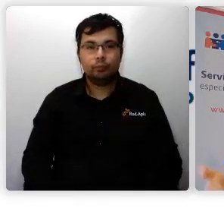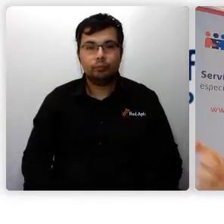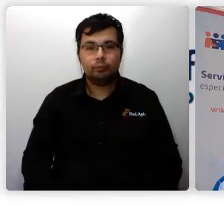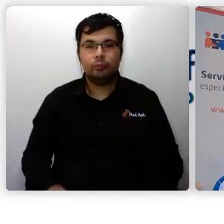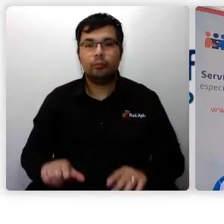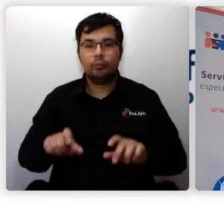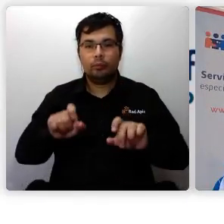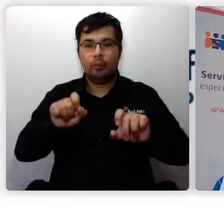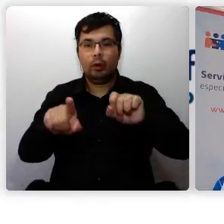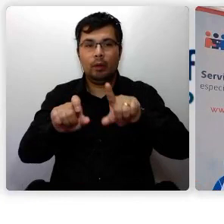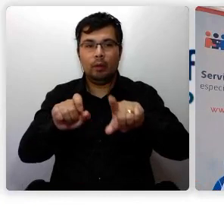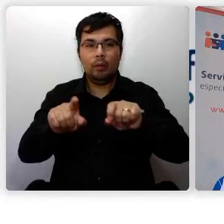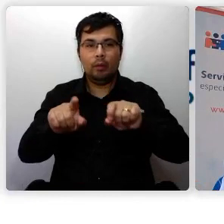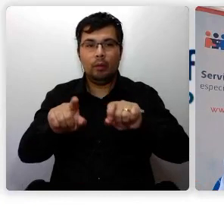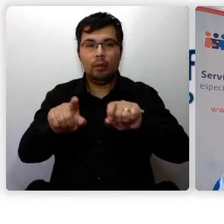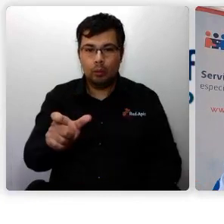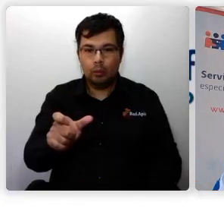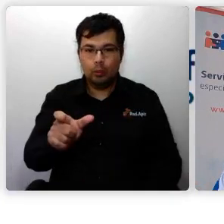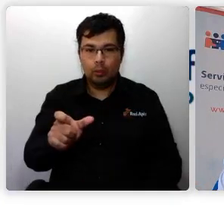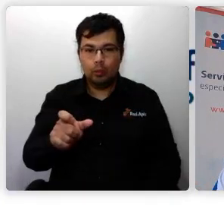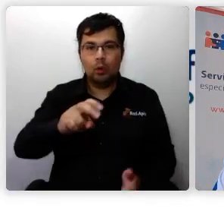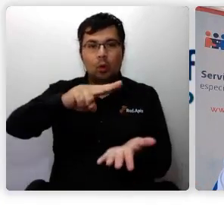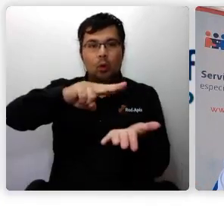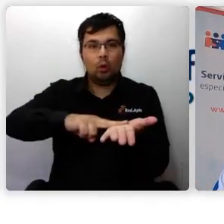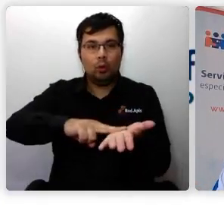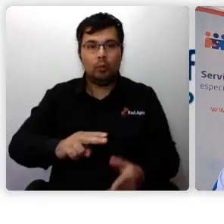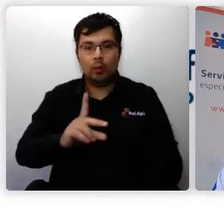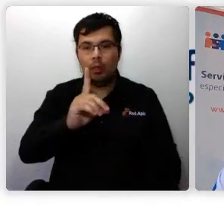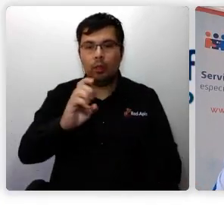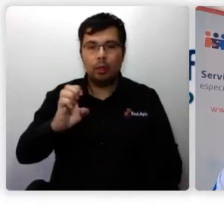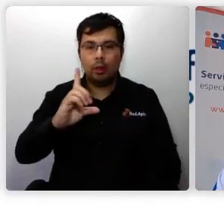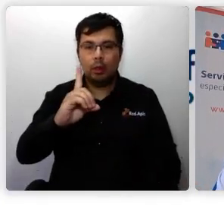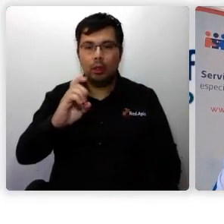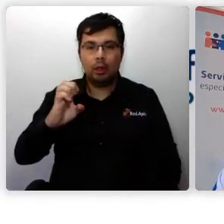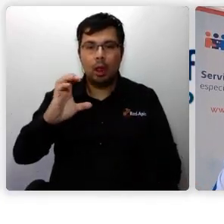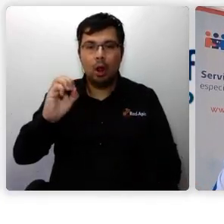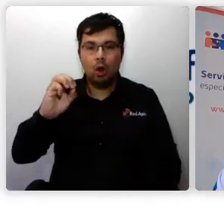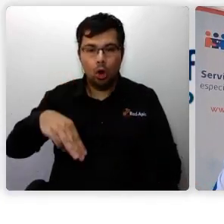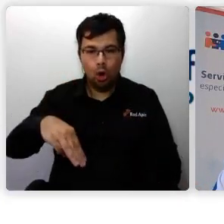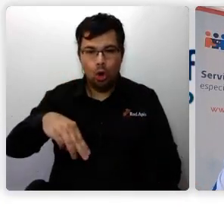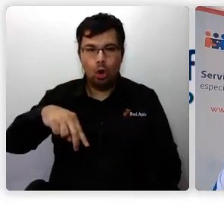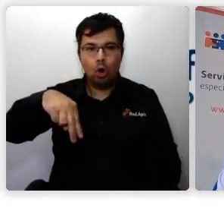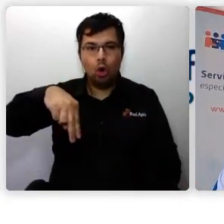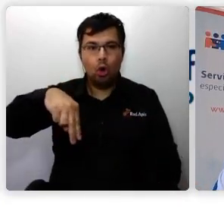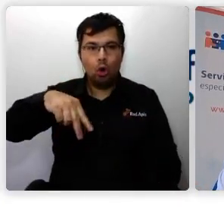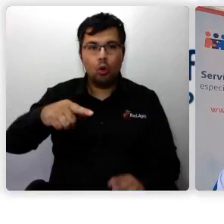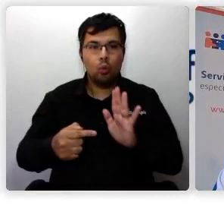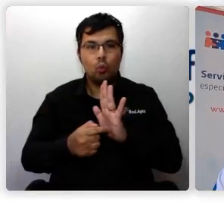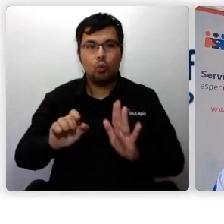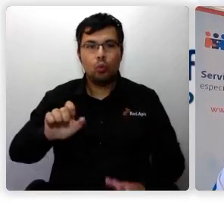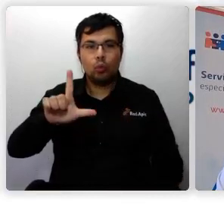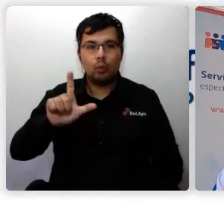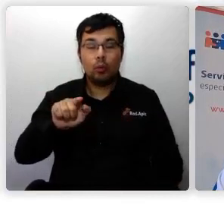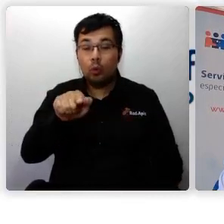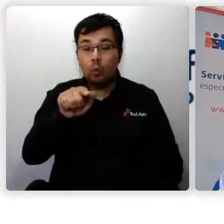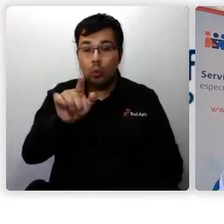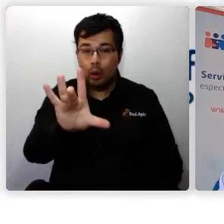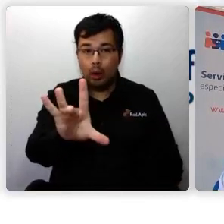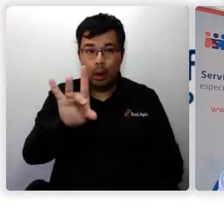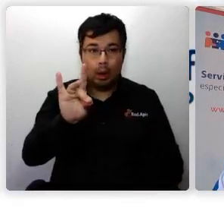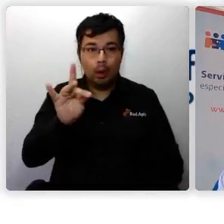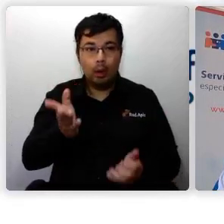www.dedecom.cl, Defensoría del Contribuyente, dedecom.cl. Uno elige el servicio de los 5 que le comenté,